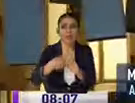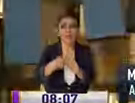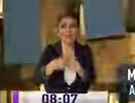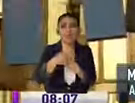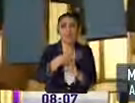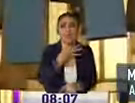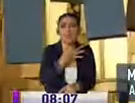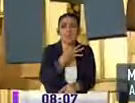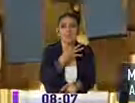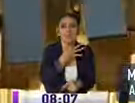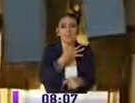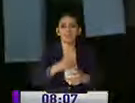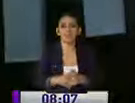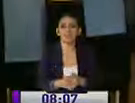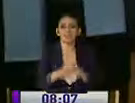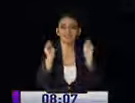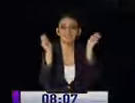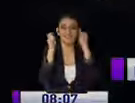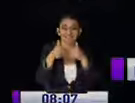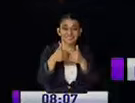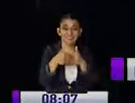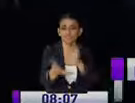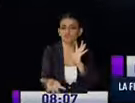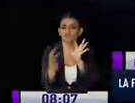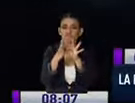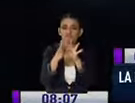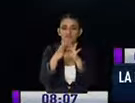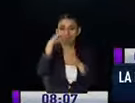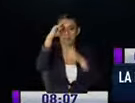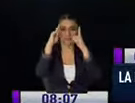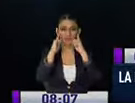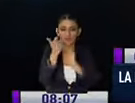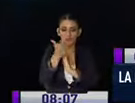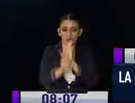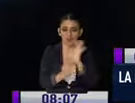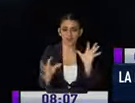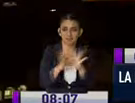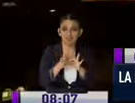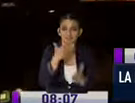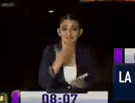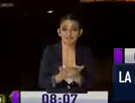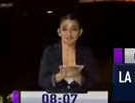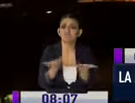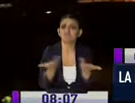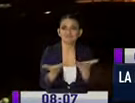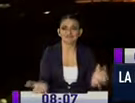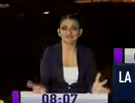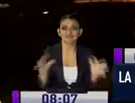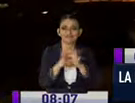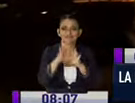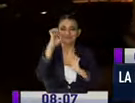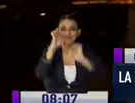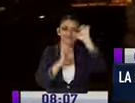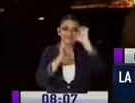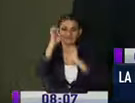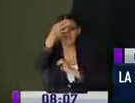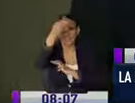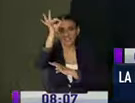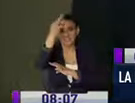Esta festividad, que de ahora en adelante estará vinculada al Verano de las Artes, llega gracias a una alianza estratégica con